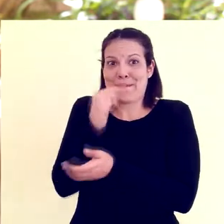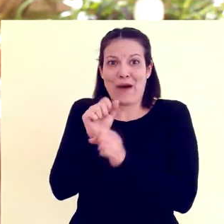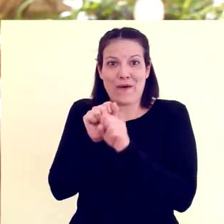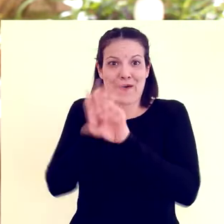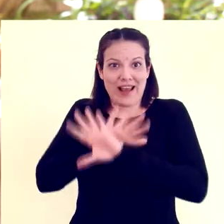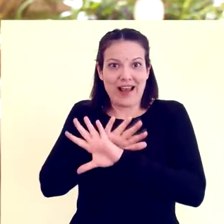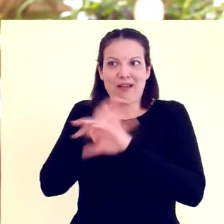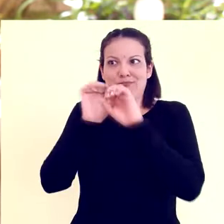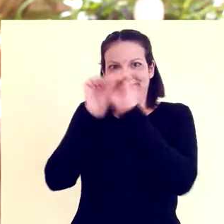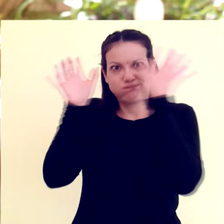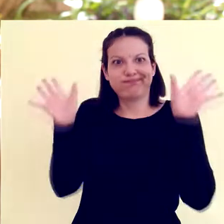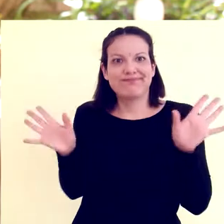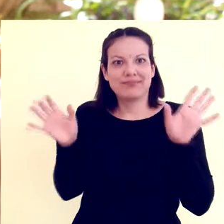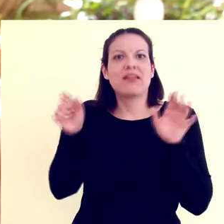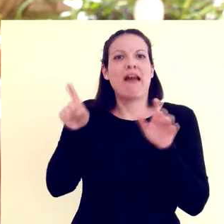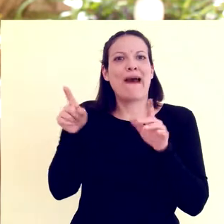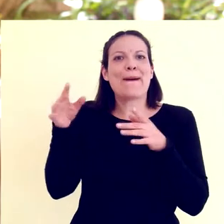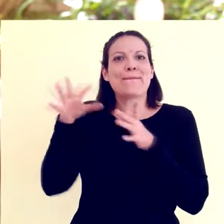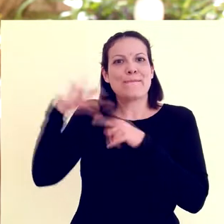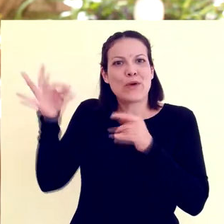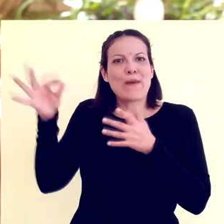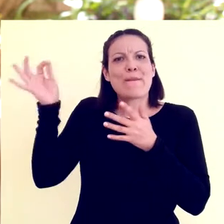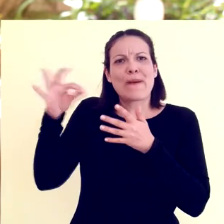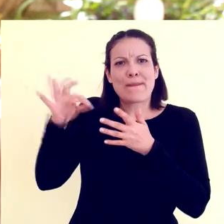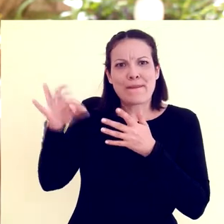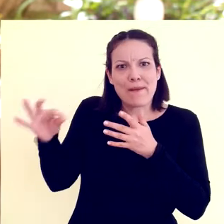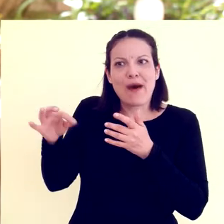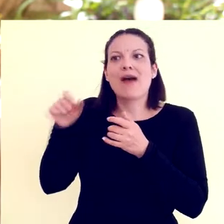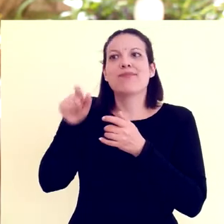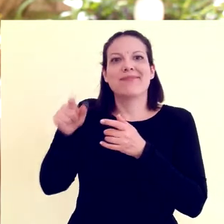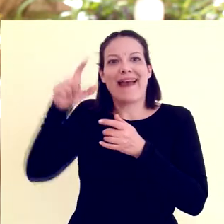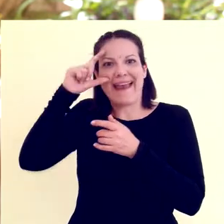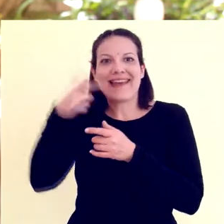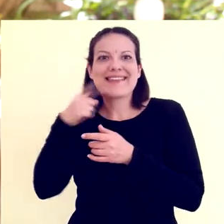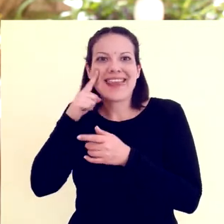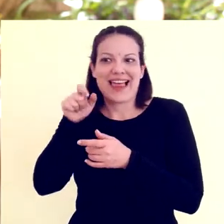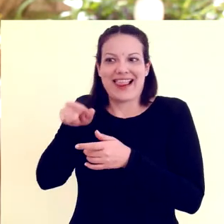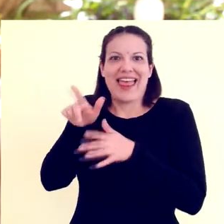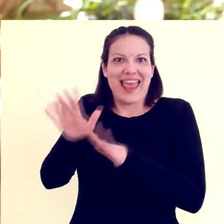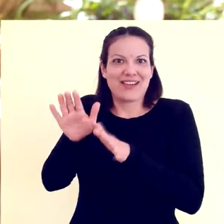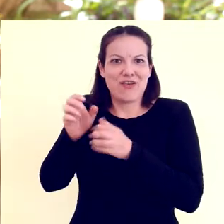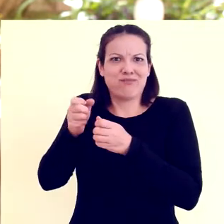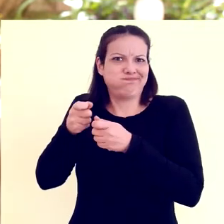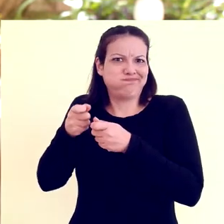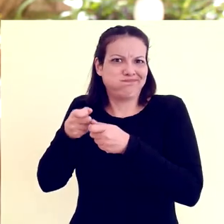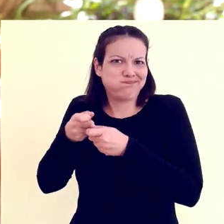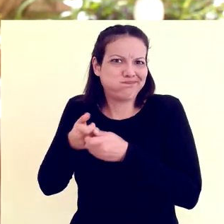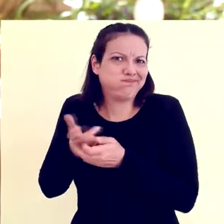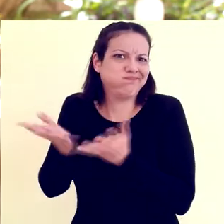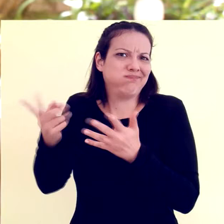a su vez yo le seguiría sumando pluma y más pluma de más colores, ¿viste? Es un contenido como